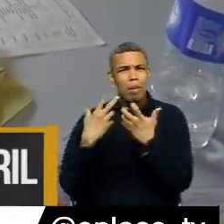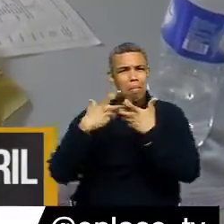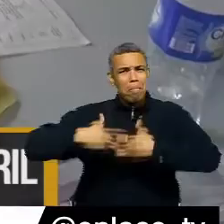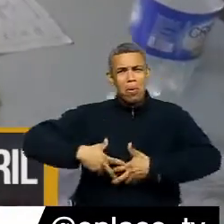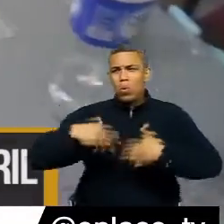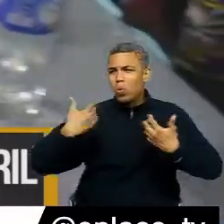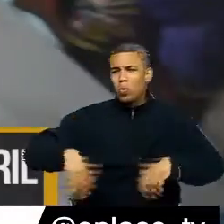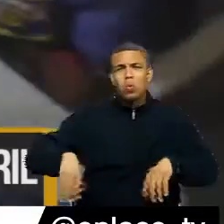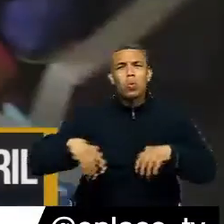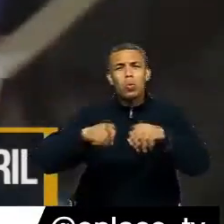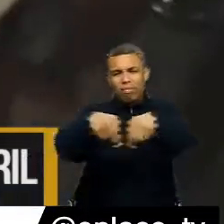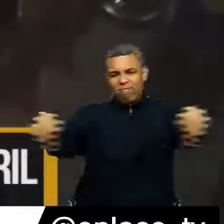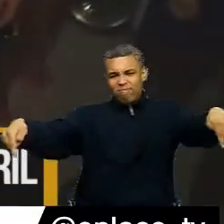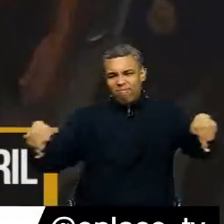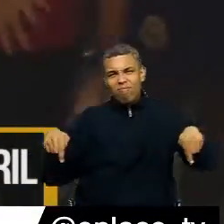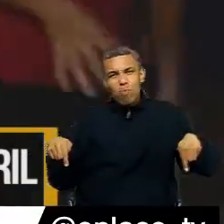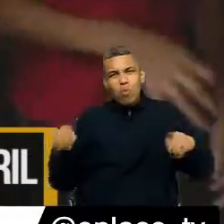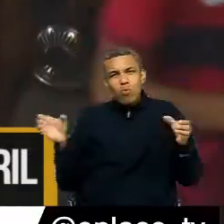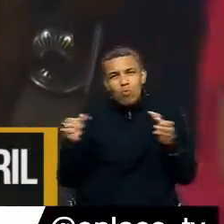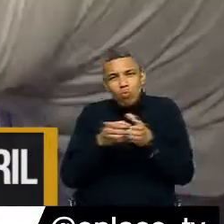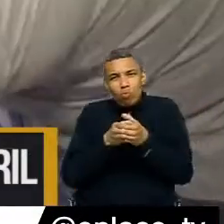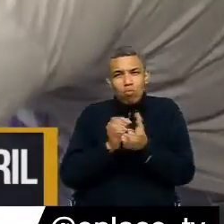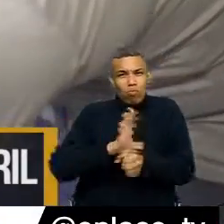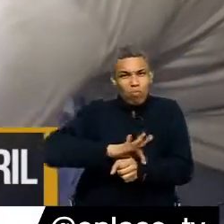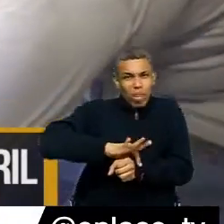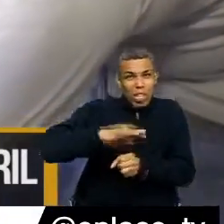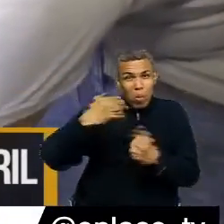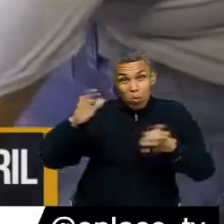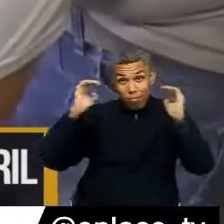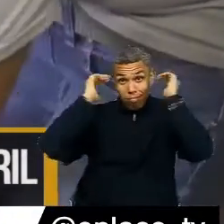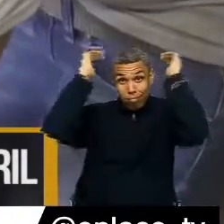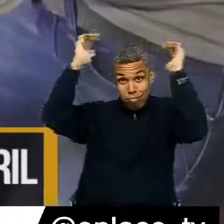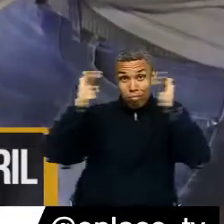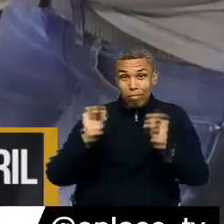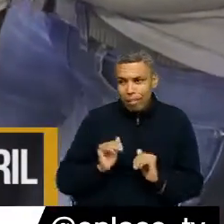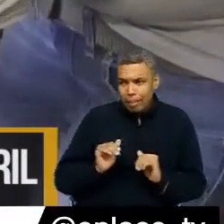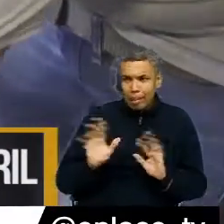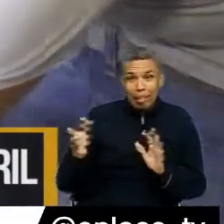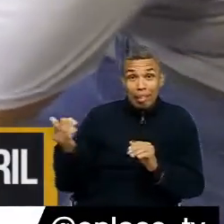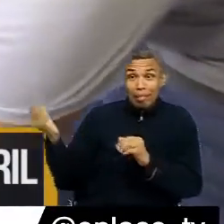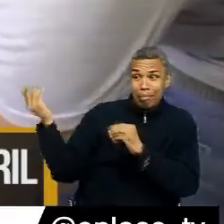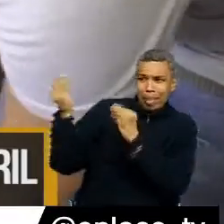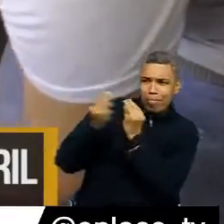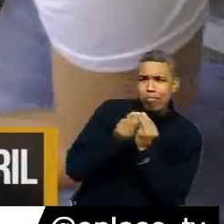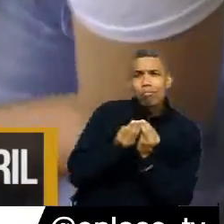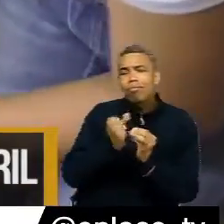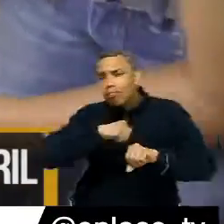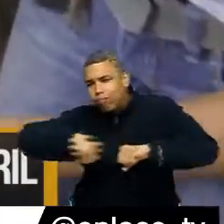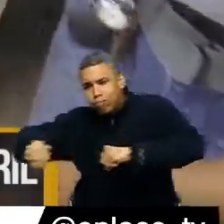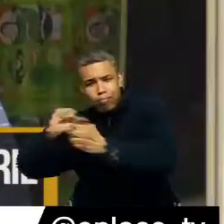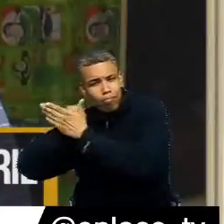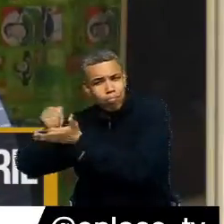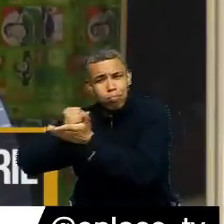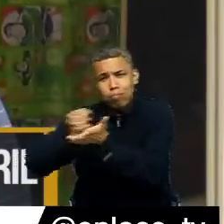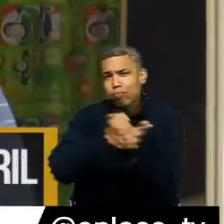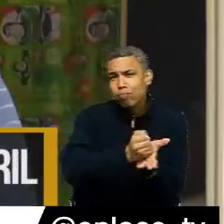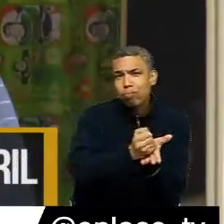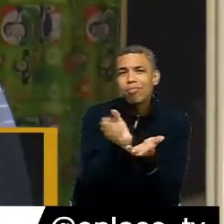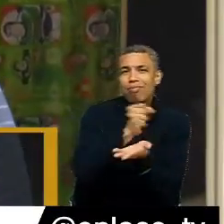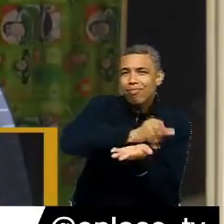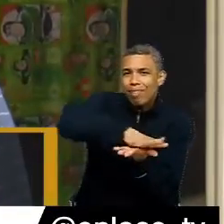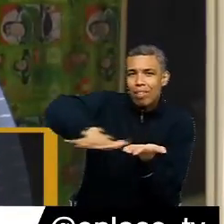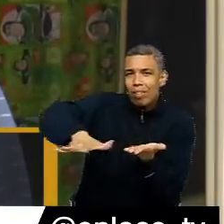la población vulnerable del sector. Más de 400 niños y niñas de todas las edades recibieron atención. Trajimos a algunos